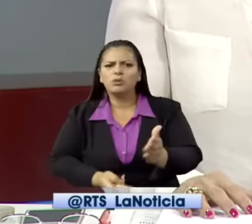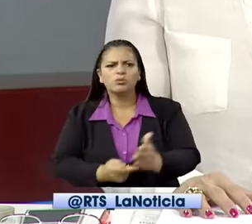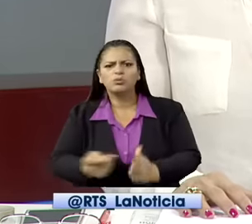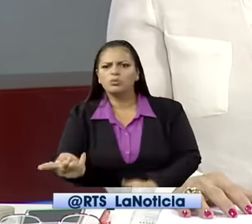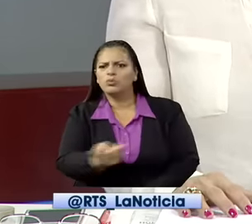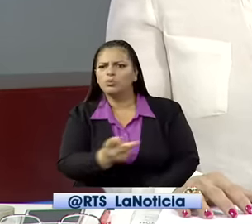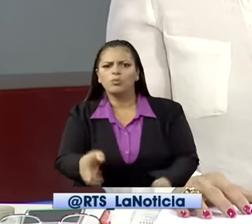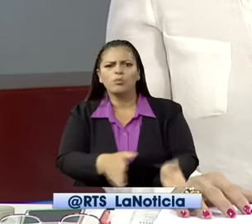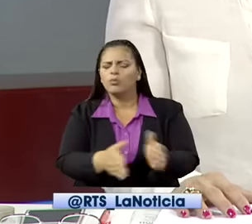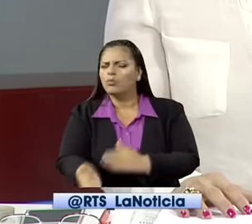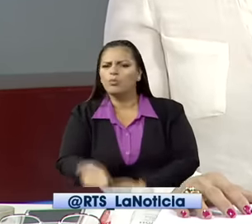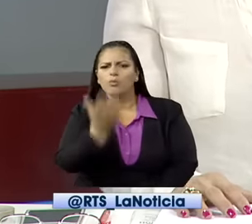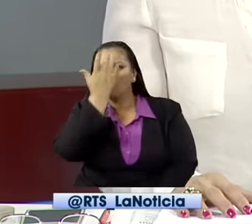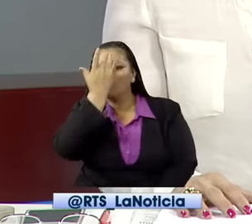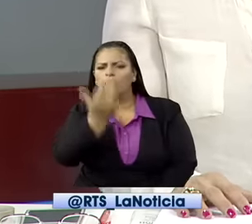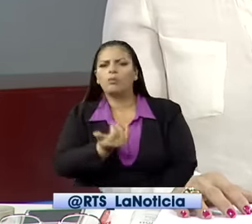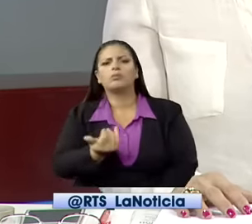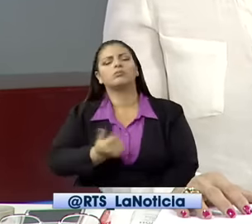cantón